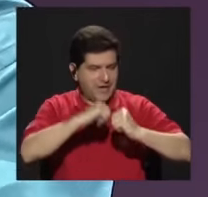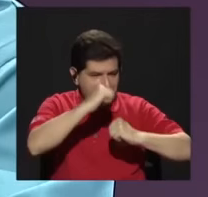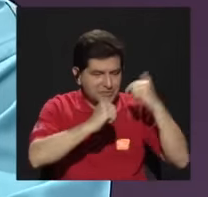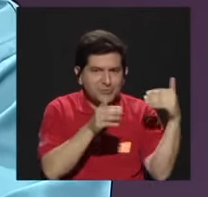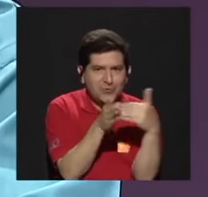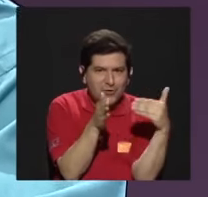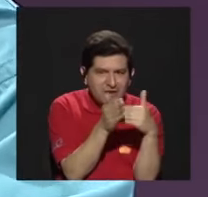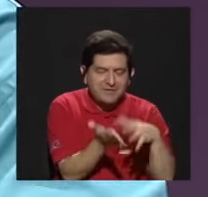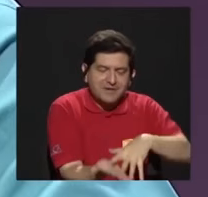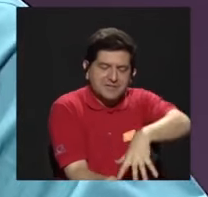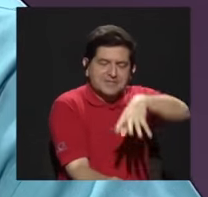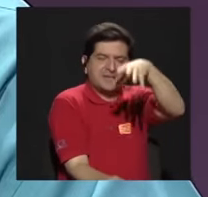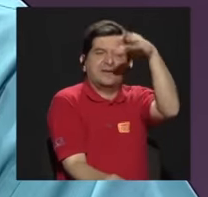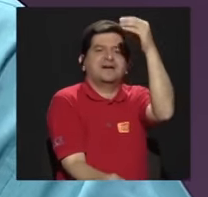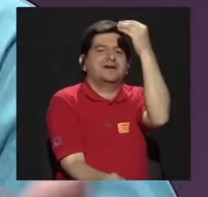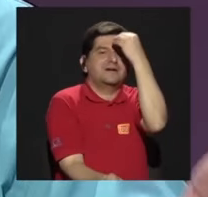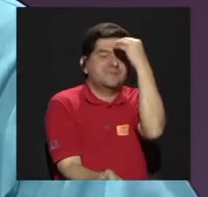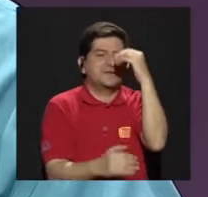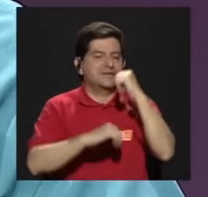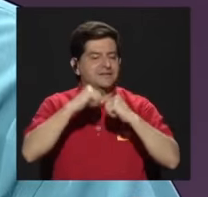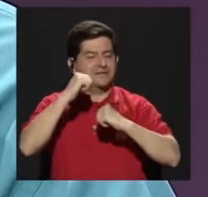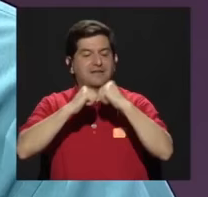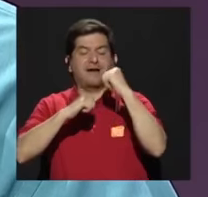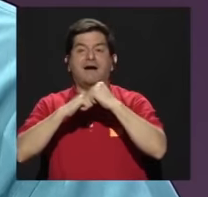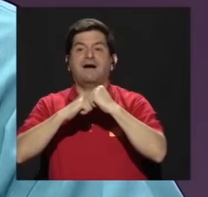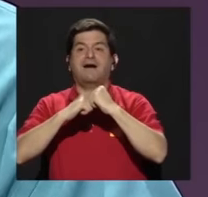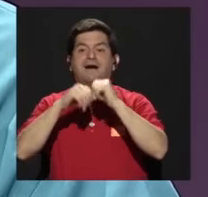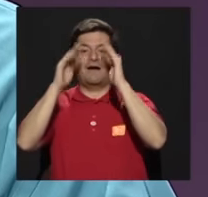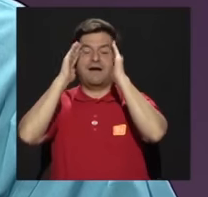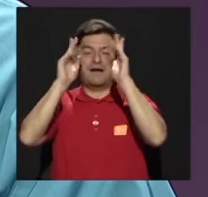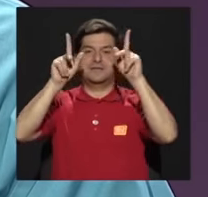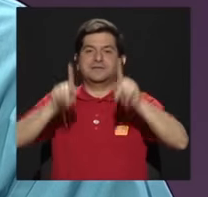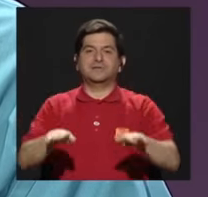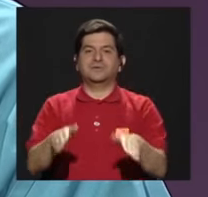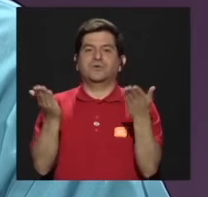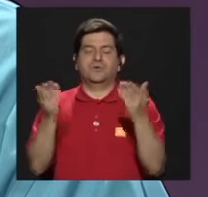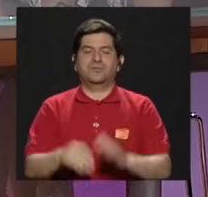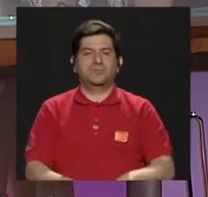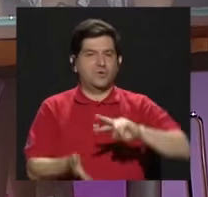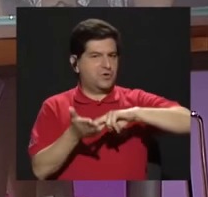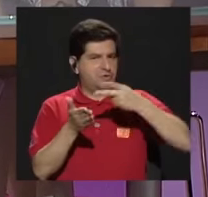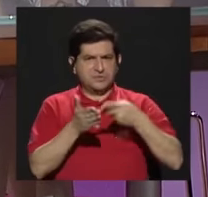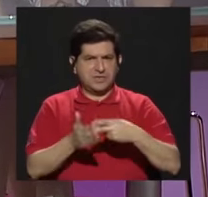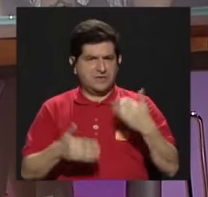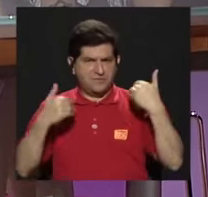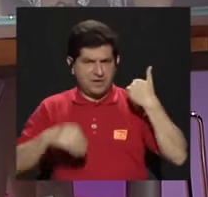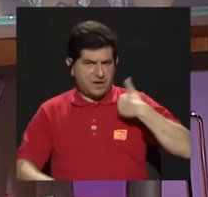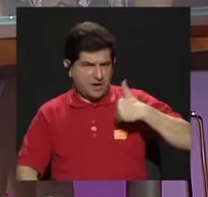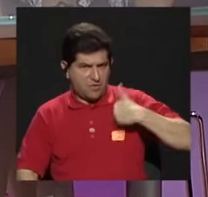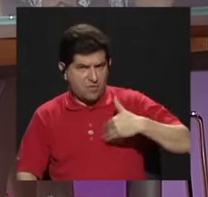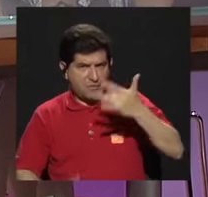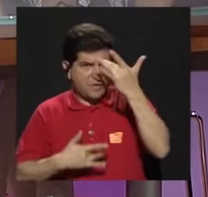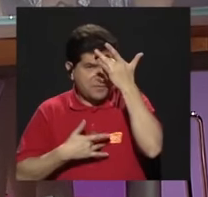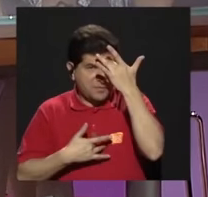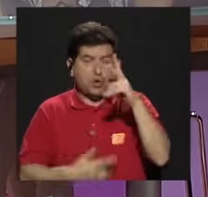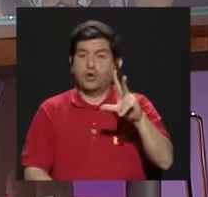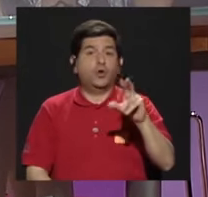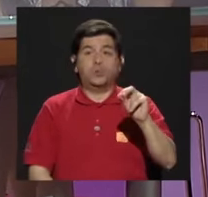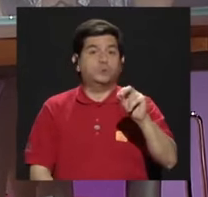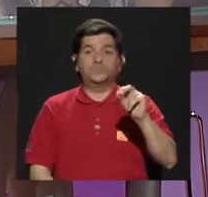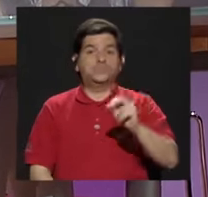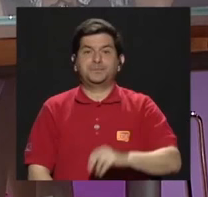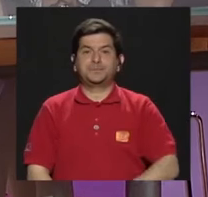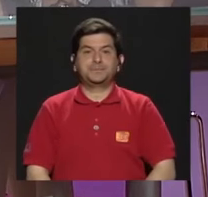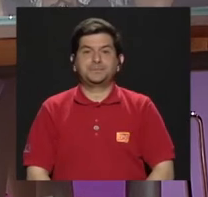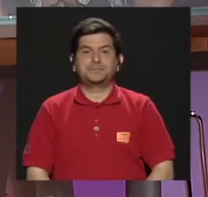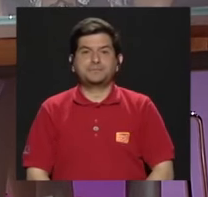que reaprender nuevas estructuras y de tratar a las personas. No se trata de un hombre enfermo, entonces. No. No se trata.